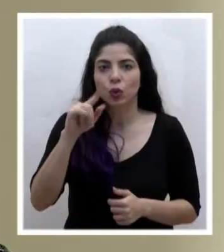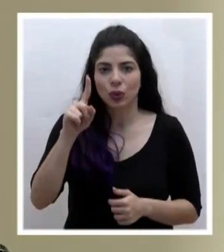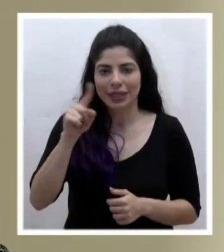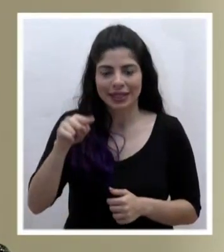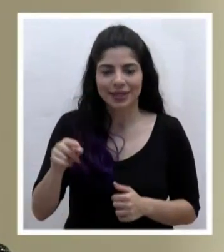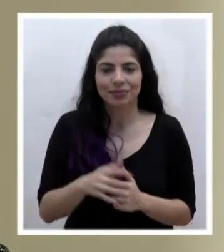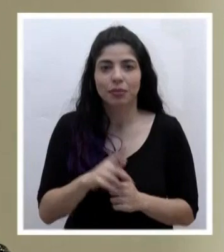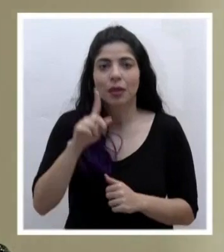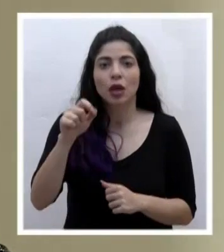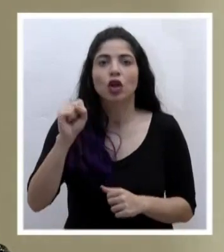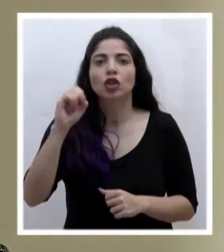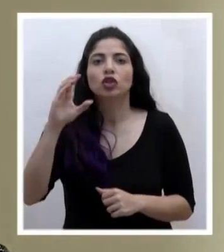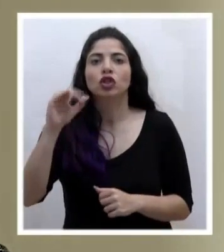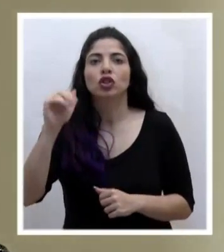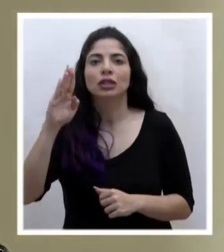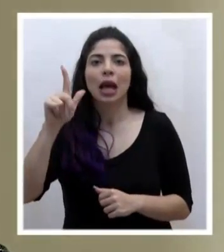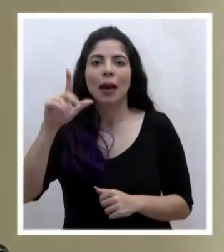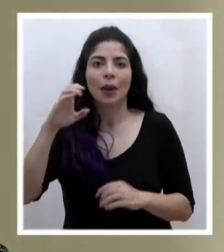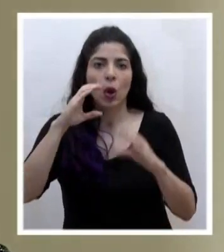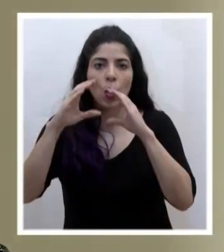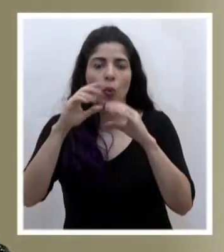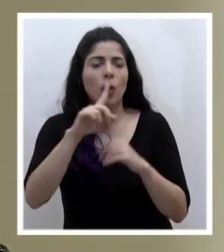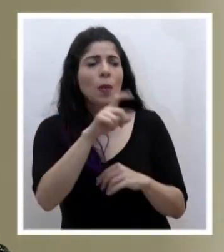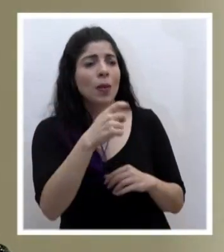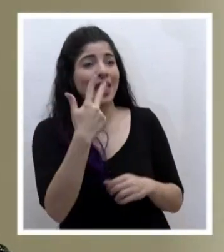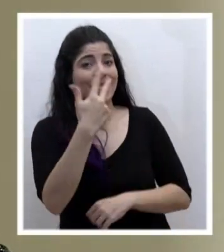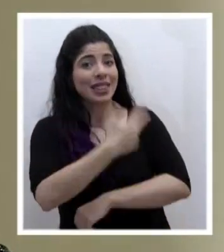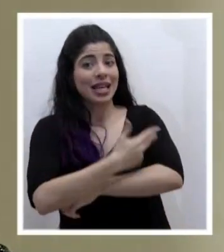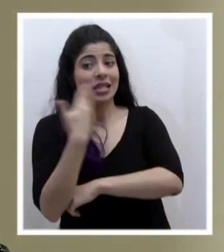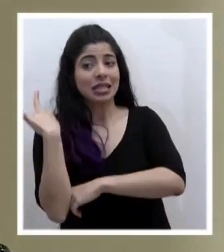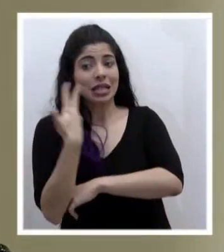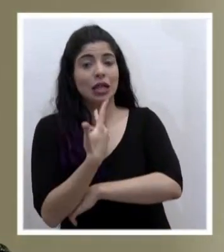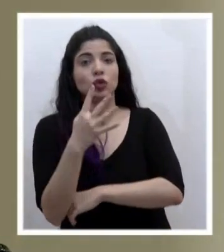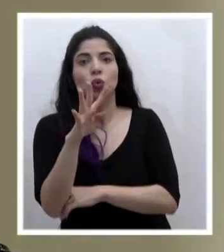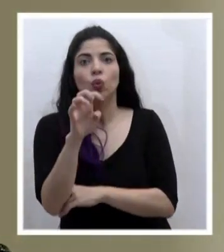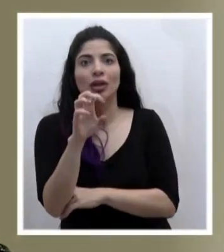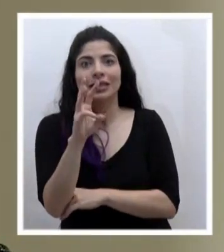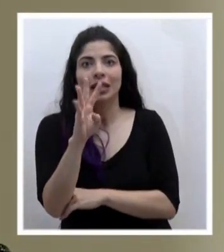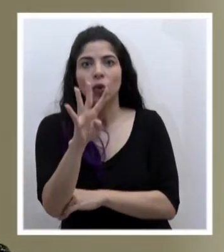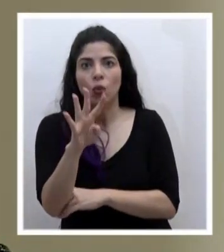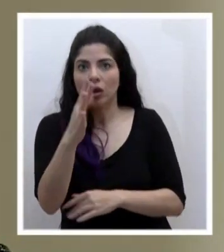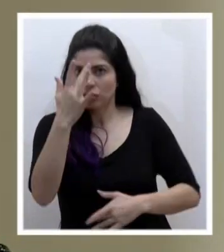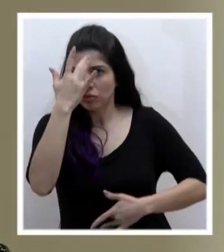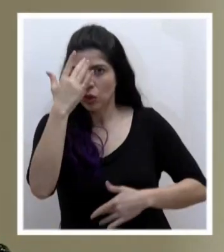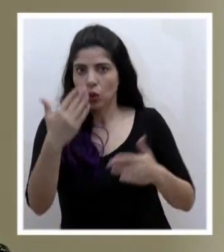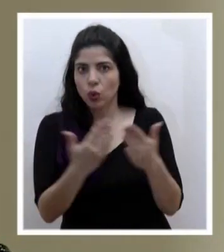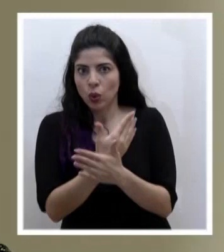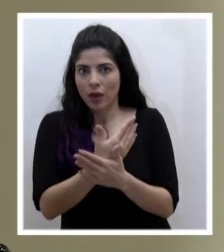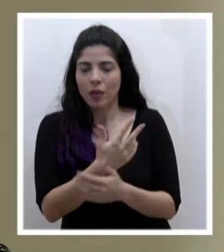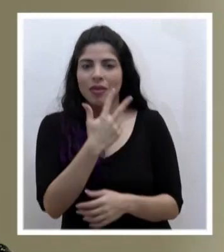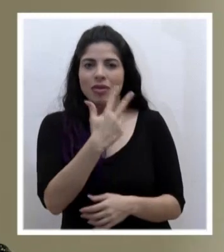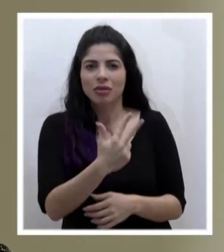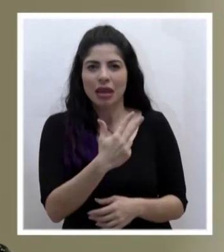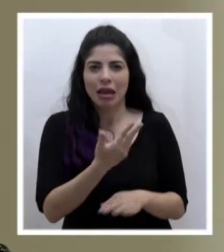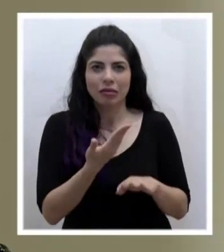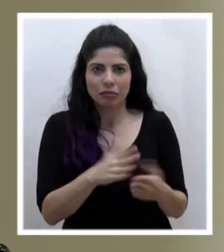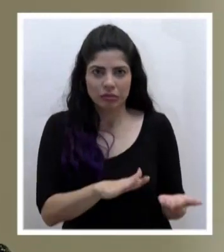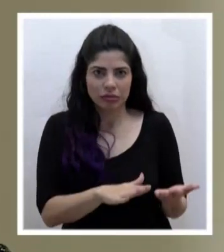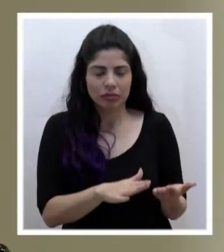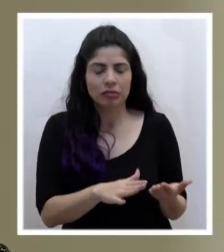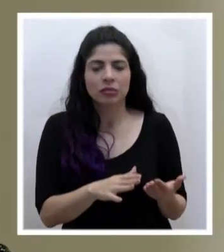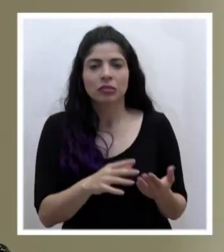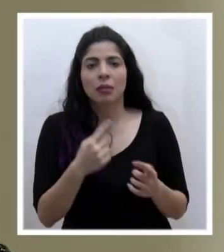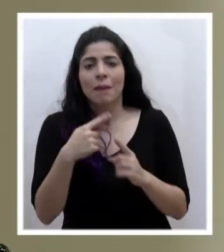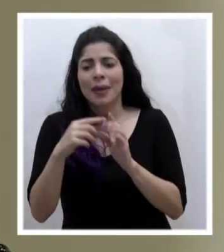Nos consulta Asociado a Comunicaciones. En los últimos 3 días hay 464 casos nuevos, 3 lamentables decesos y